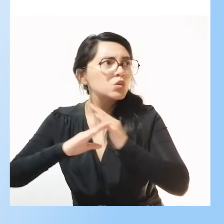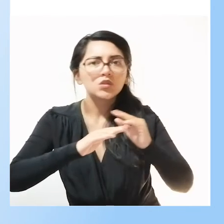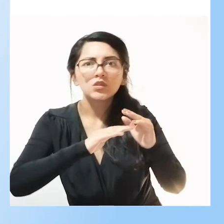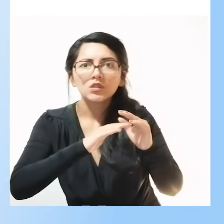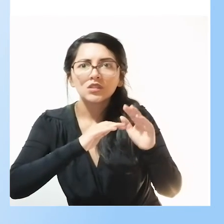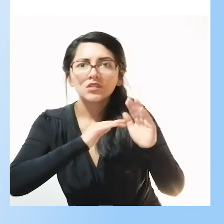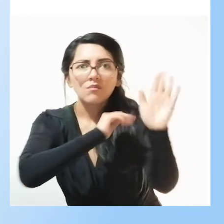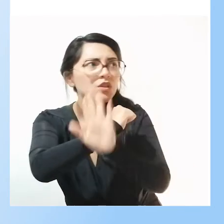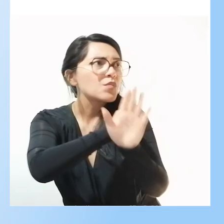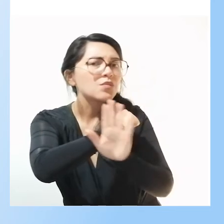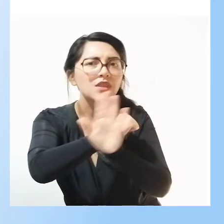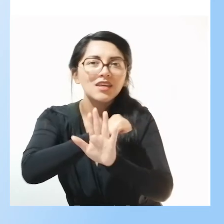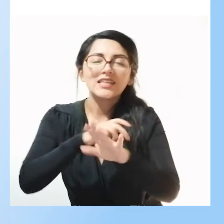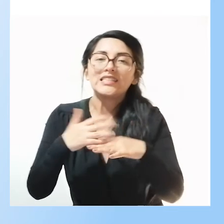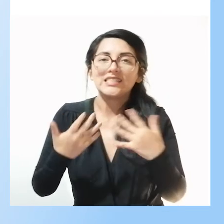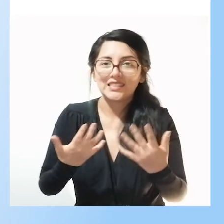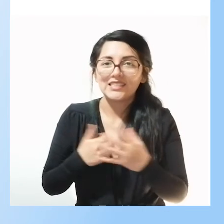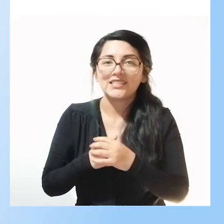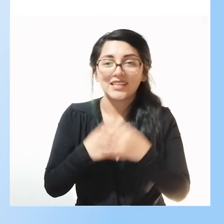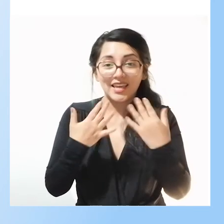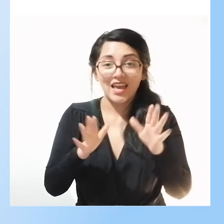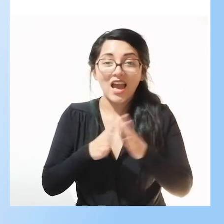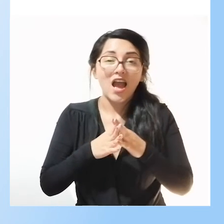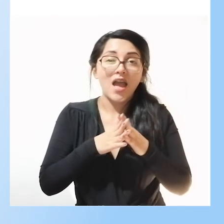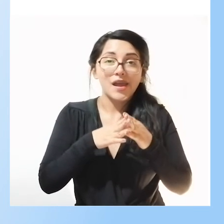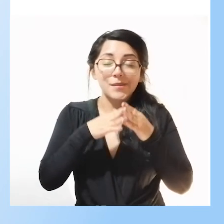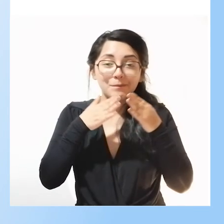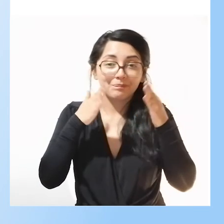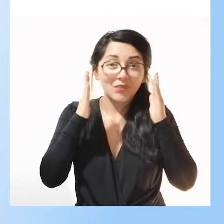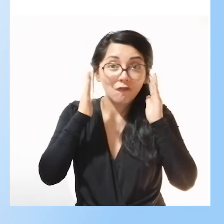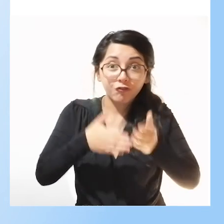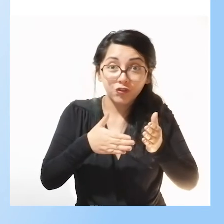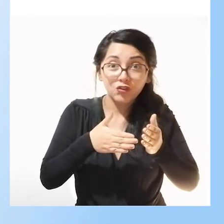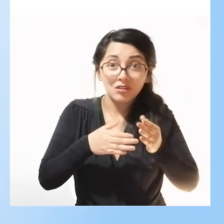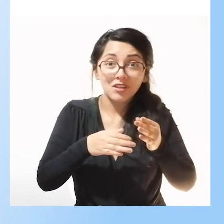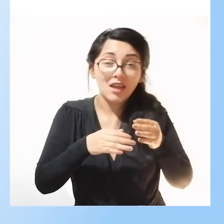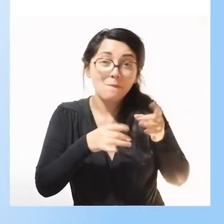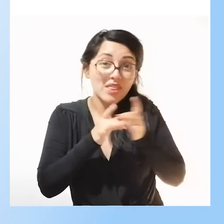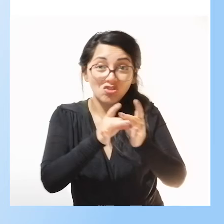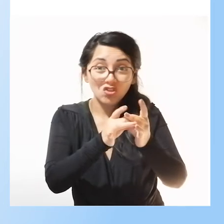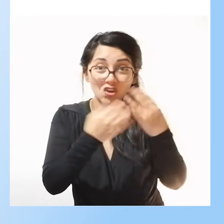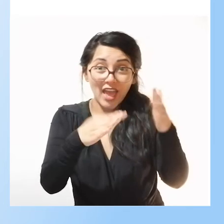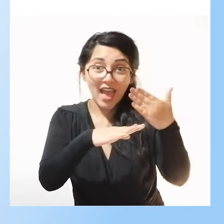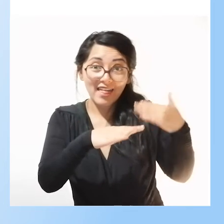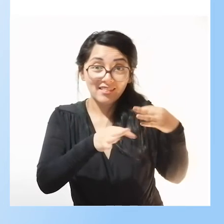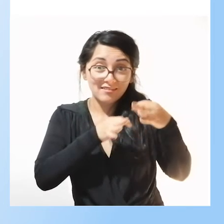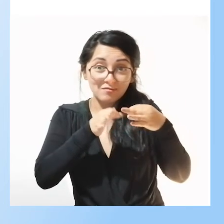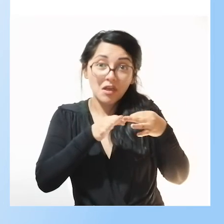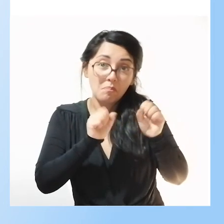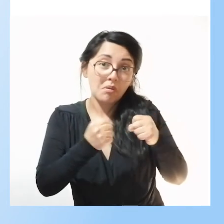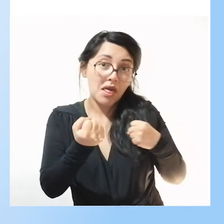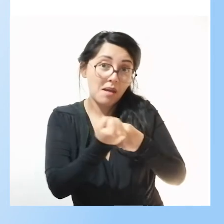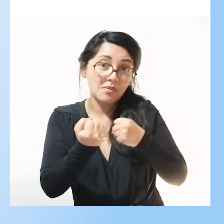que los enfoques que he mencionado anteriores ayudarán a esto también. Si la